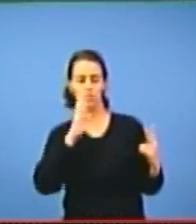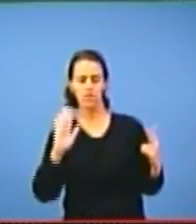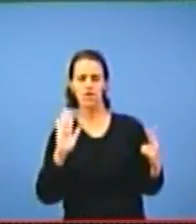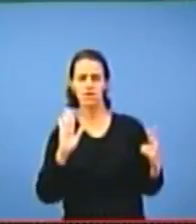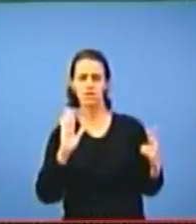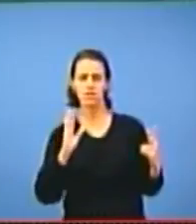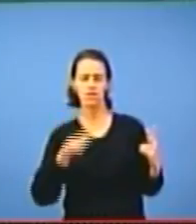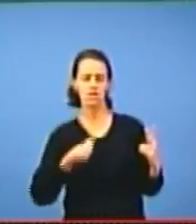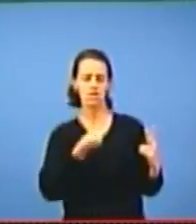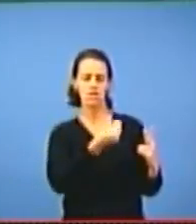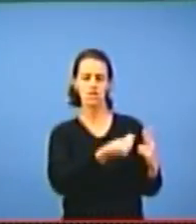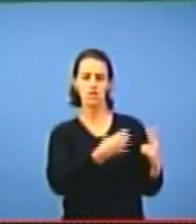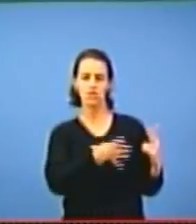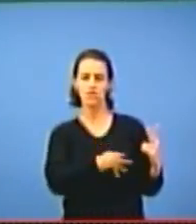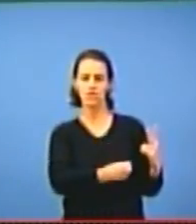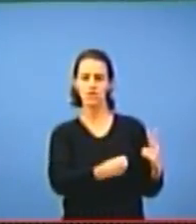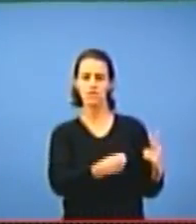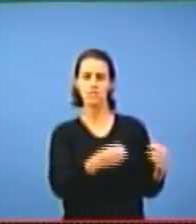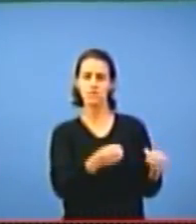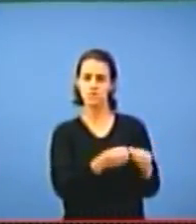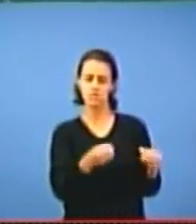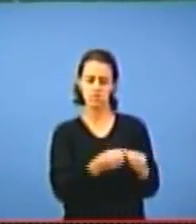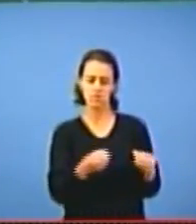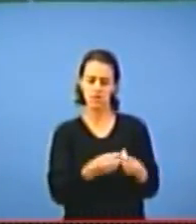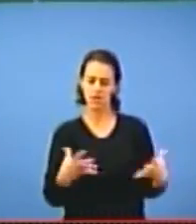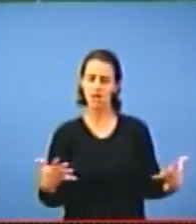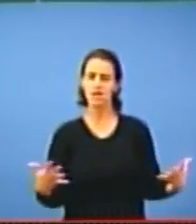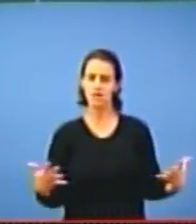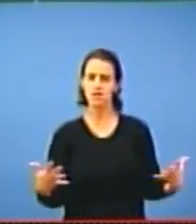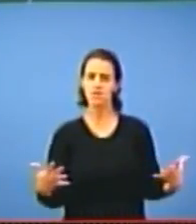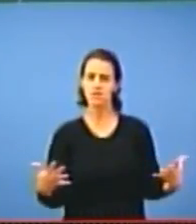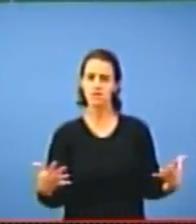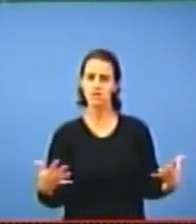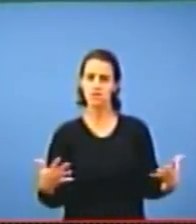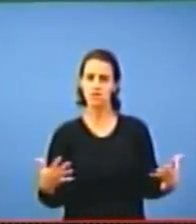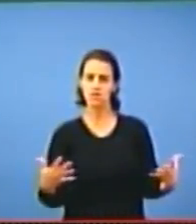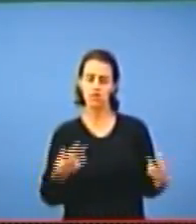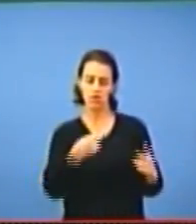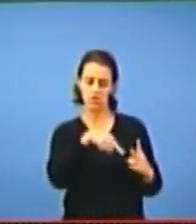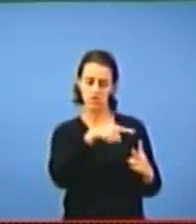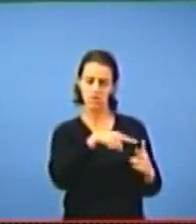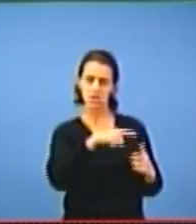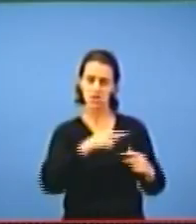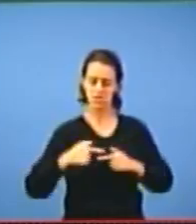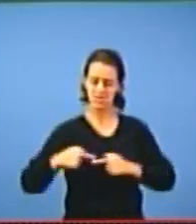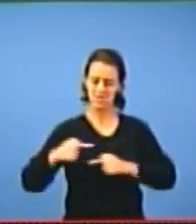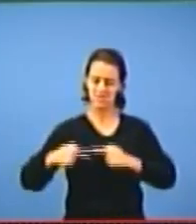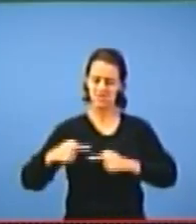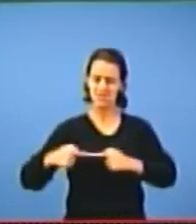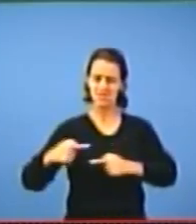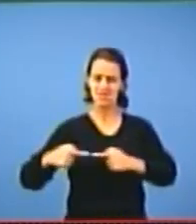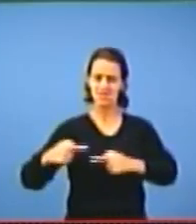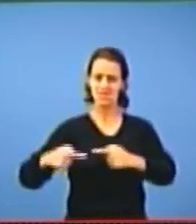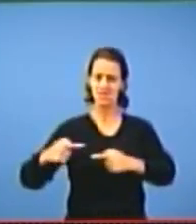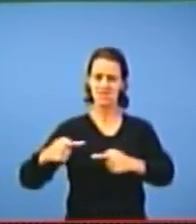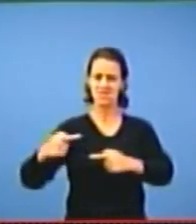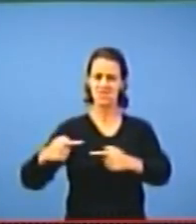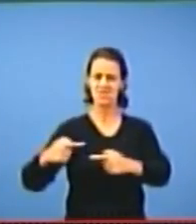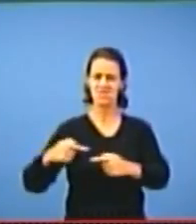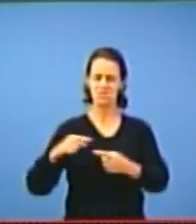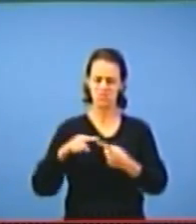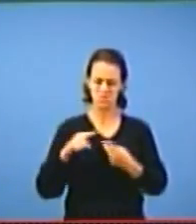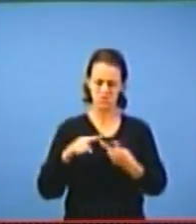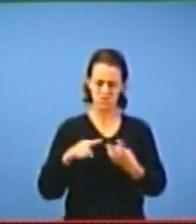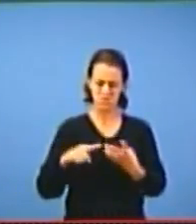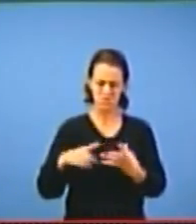a ellos un hijo. Hizo un milagro extraordinario y le dijo a ella que él iba a contar su descendencia de él. Si él